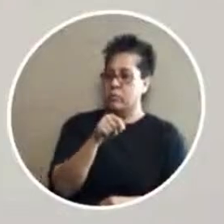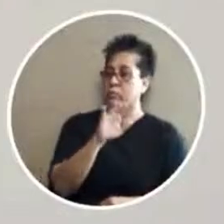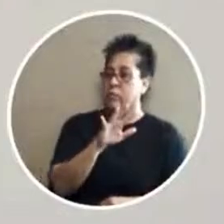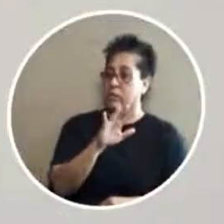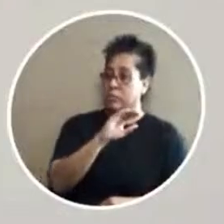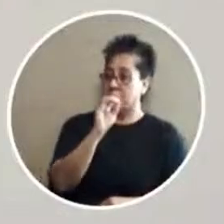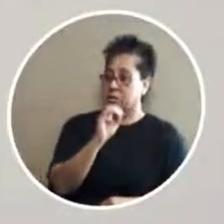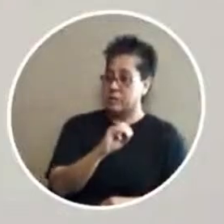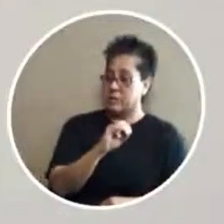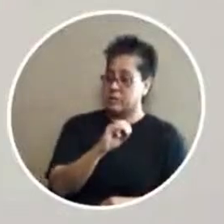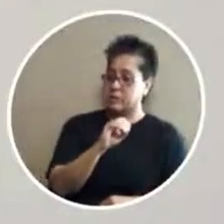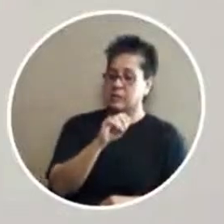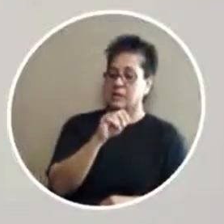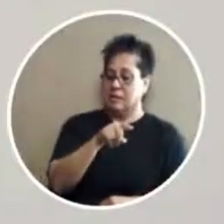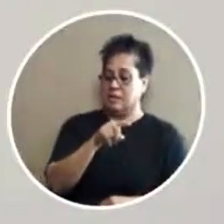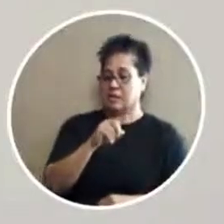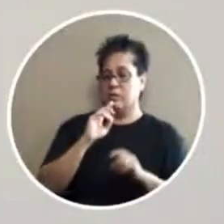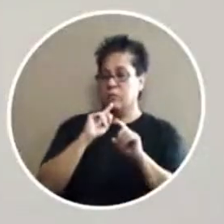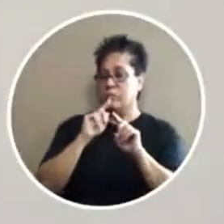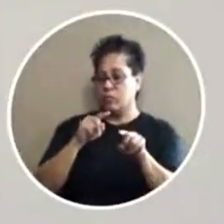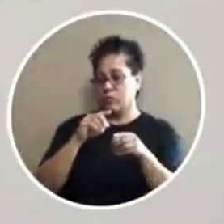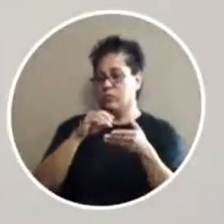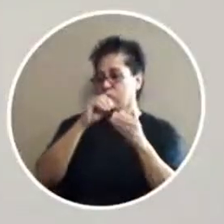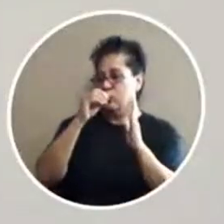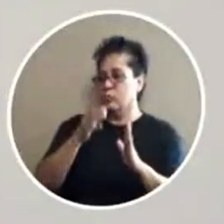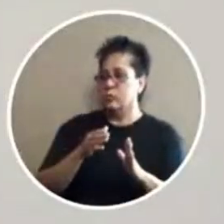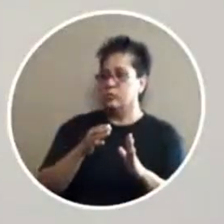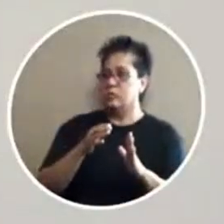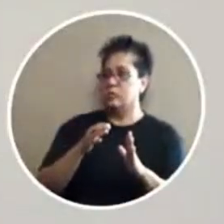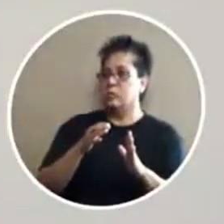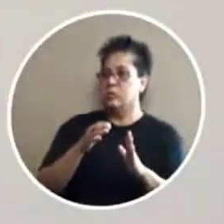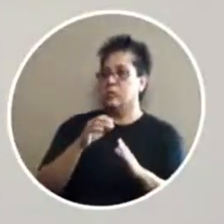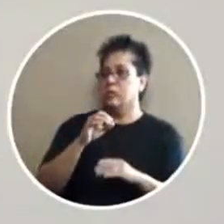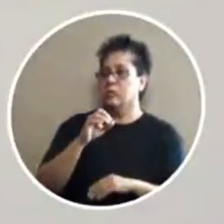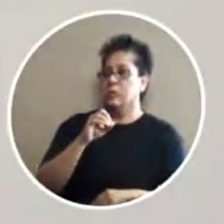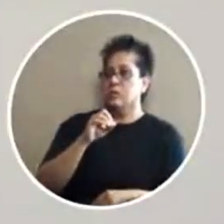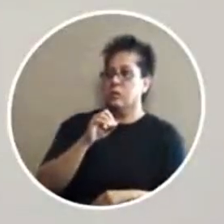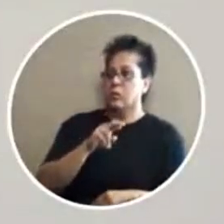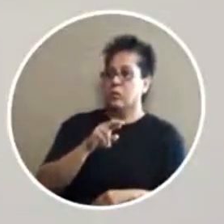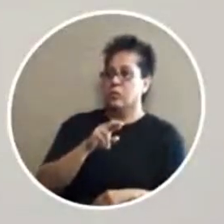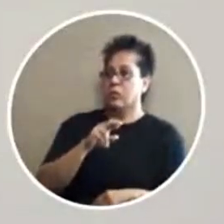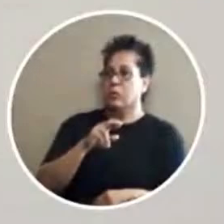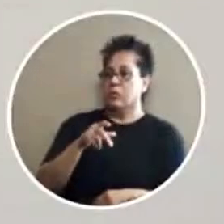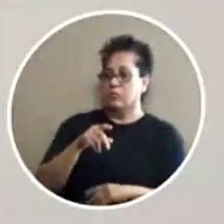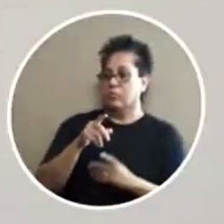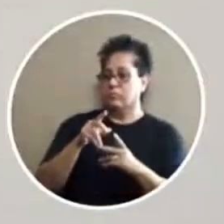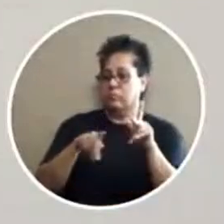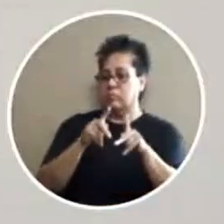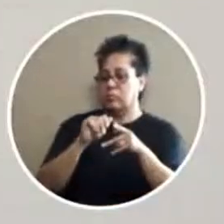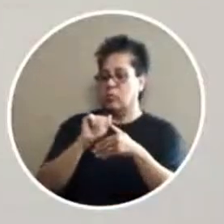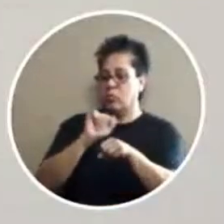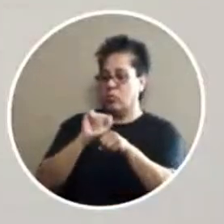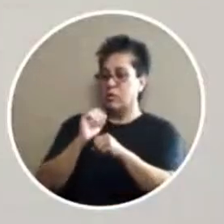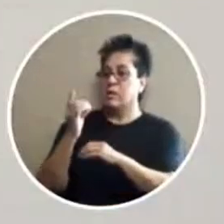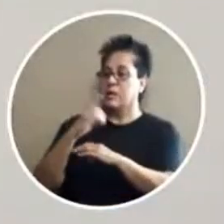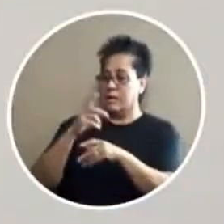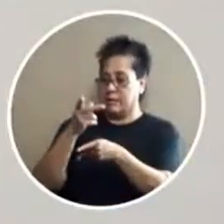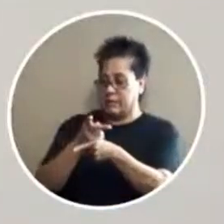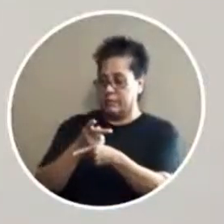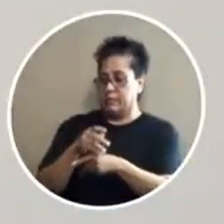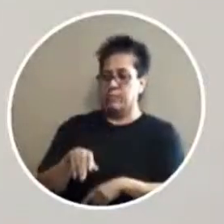12.5% reportaron ser estudiantes o empleados de daycares.